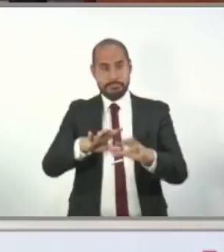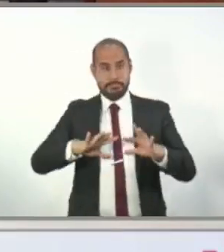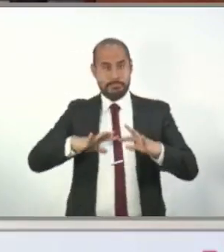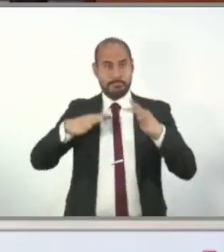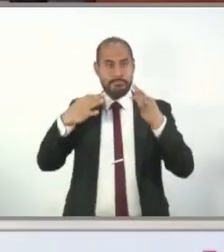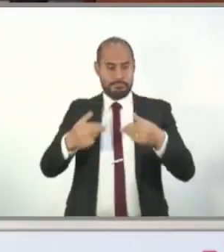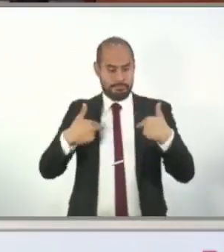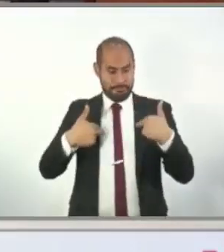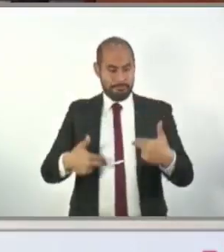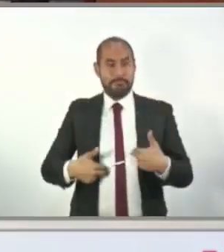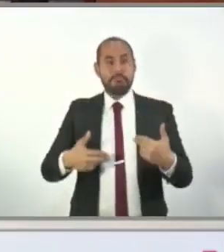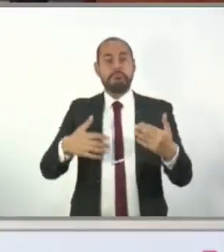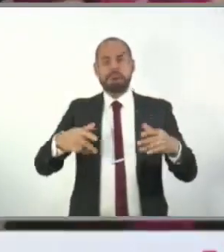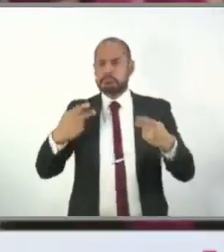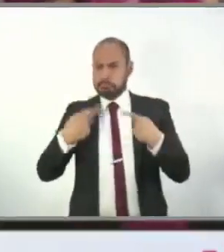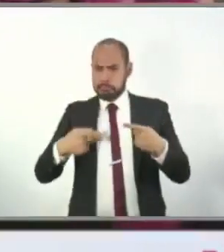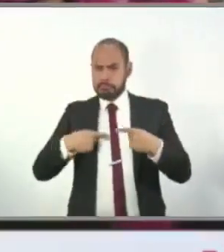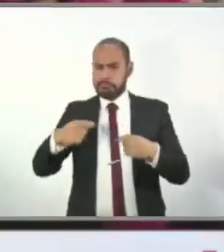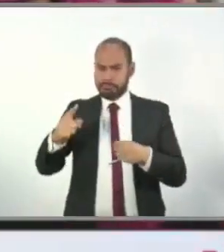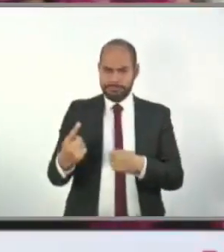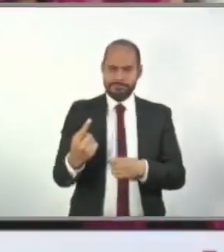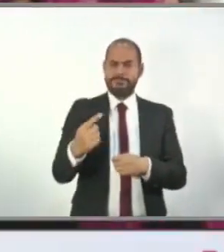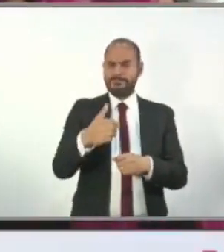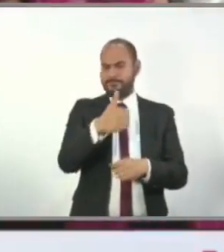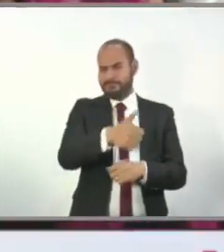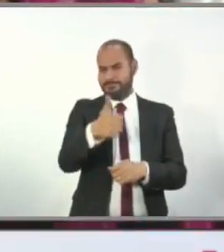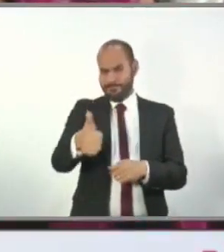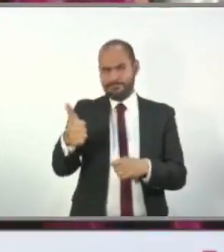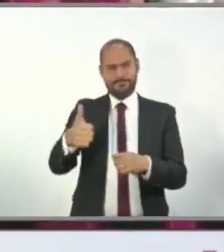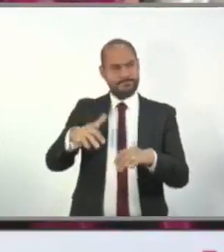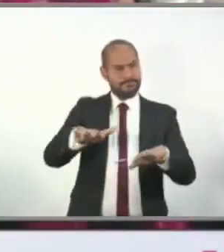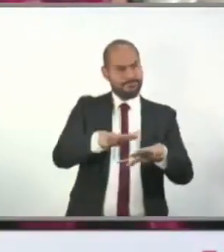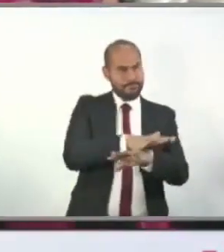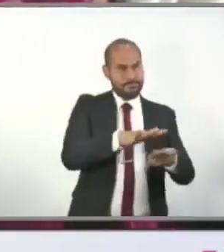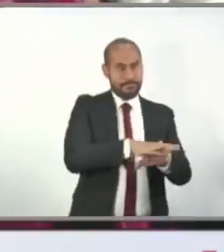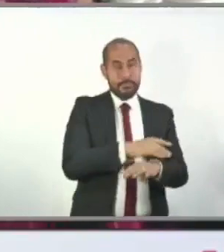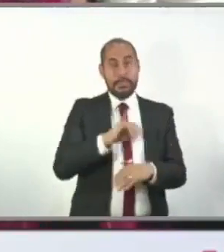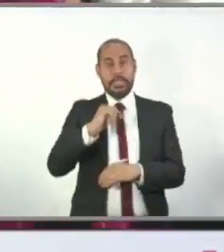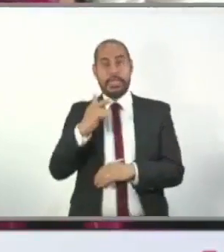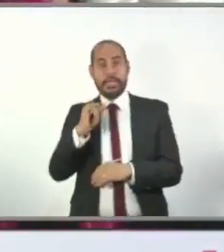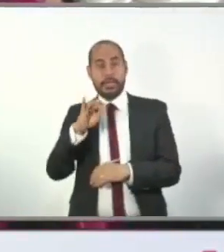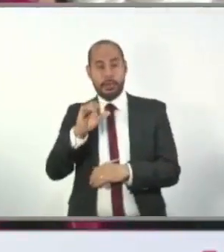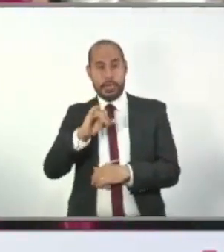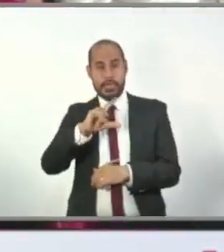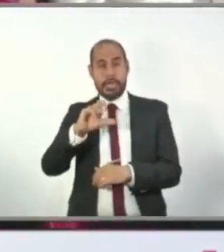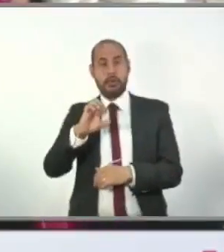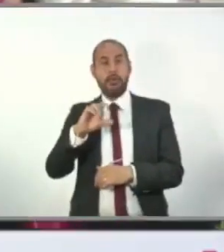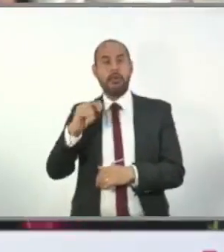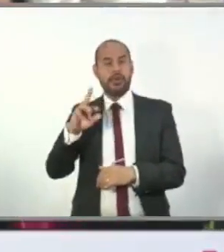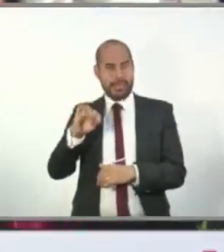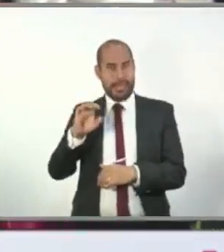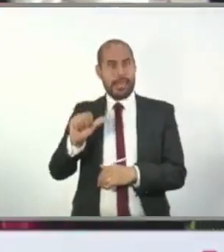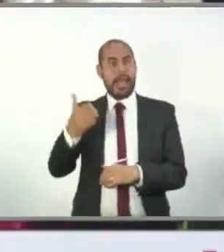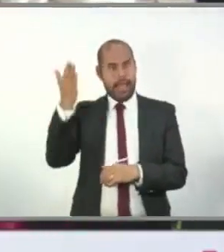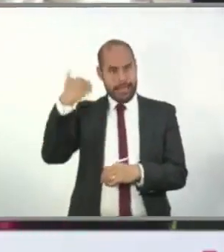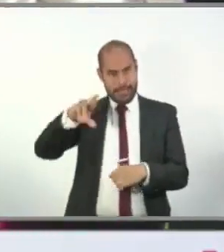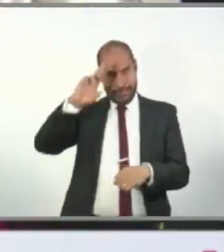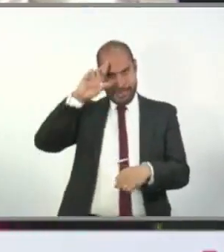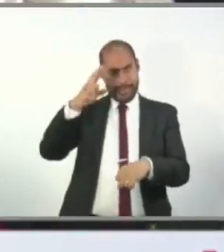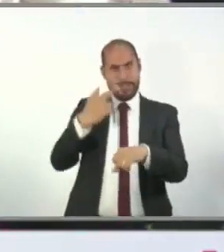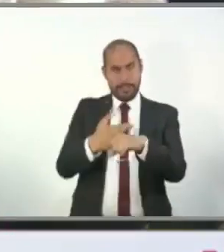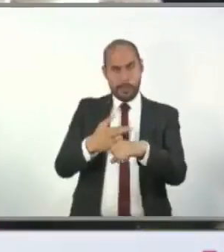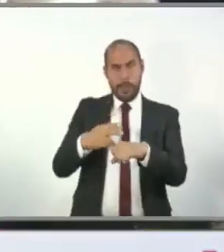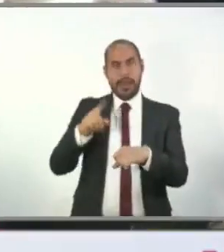de agentes de transformación. Ignacio Yacuría, jesuita mártir que fuera rector de la